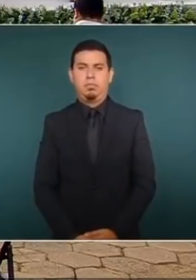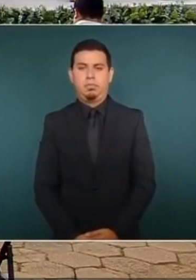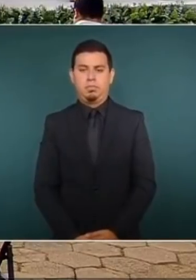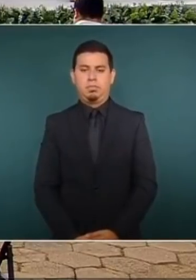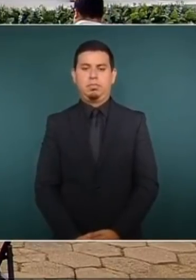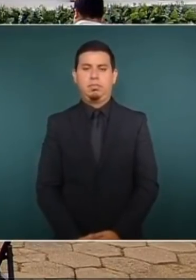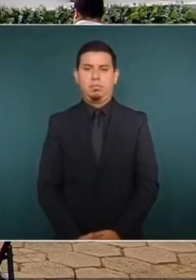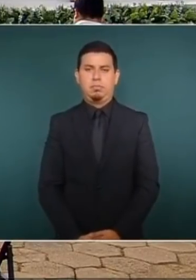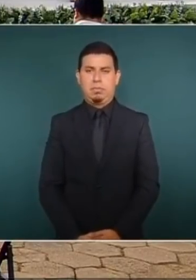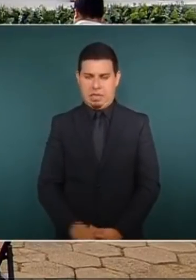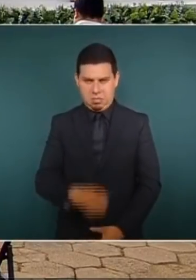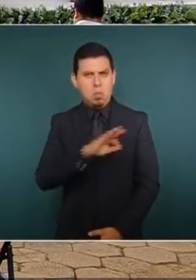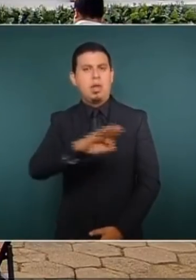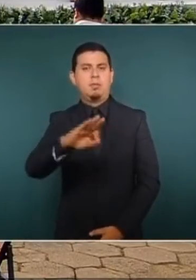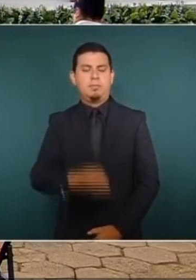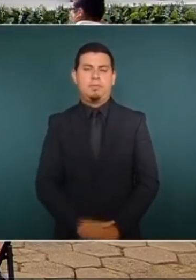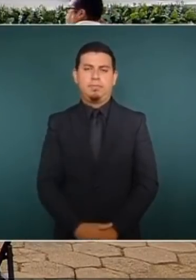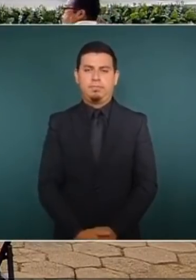ver.